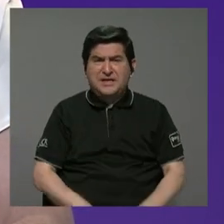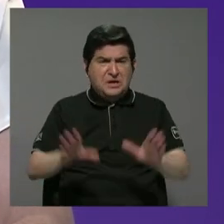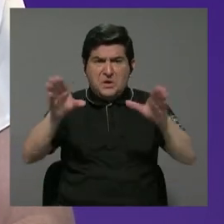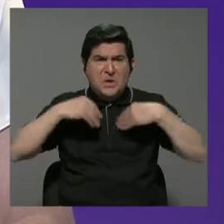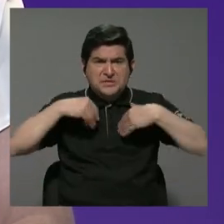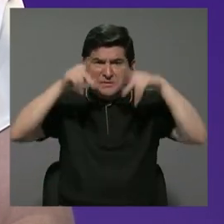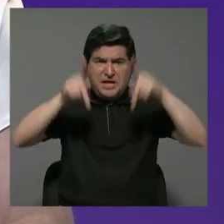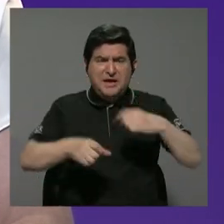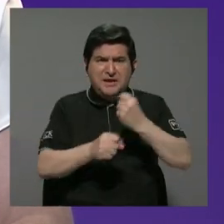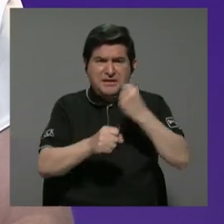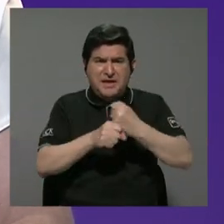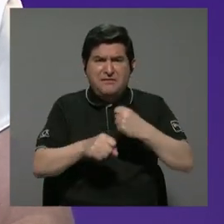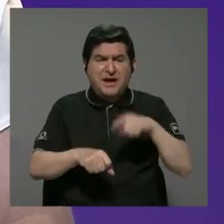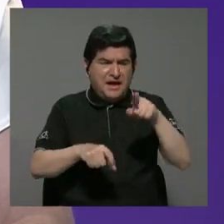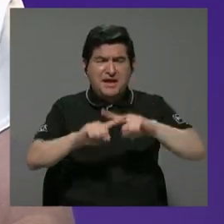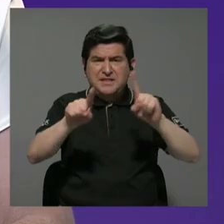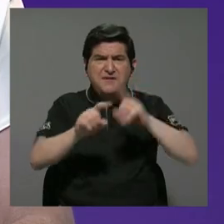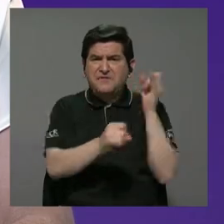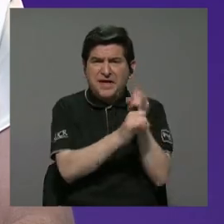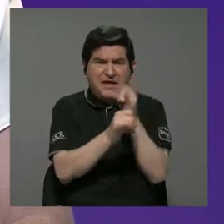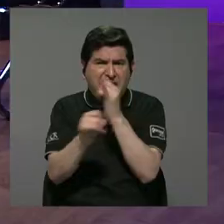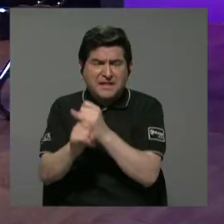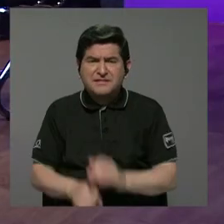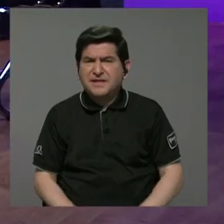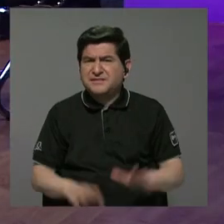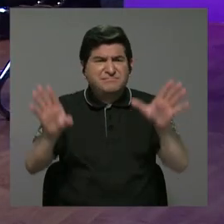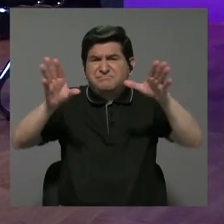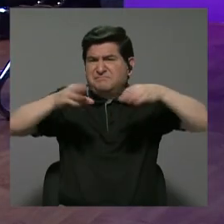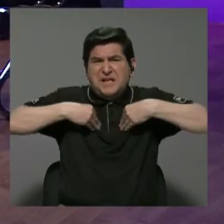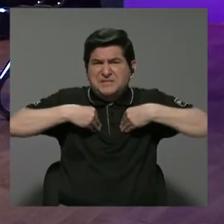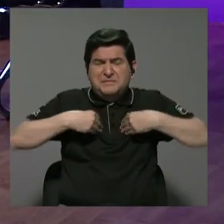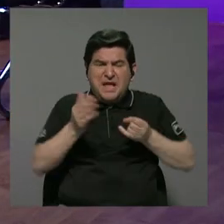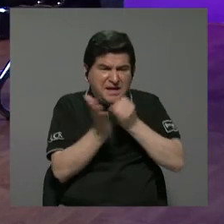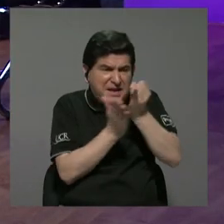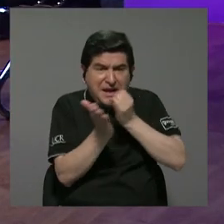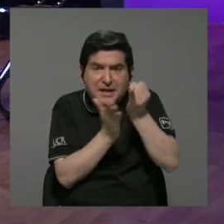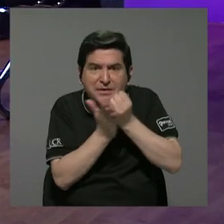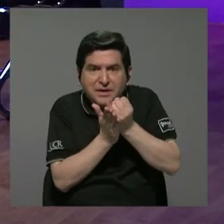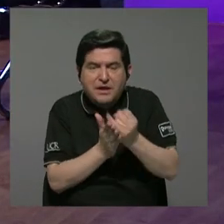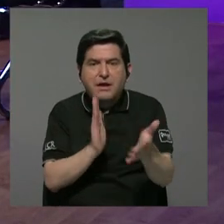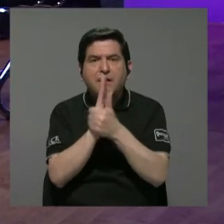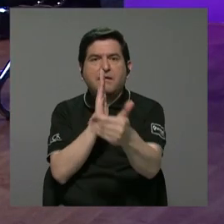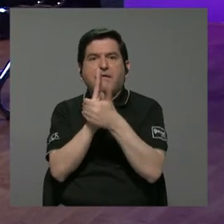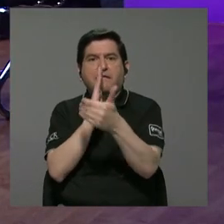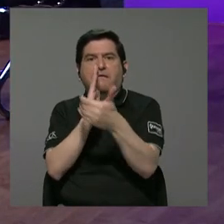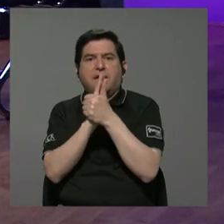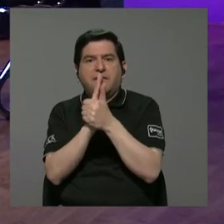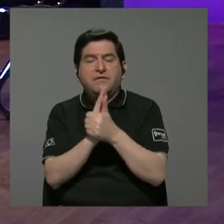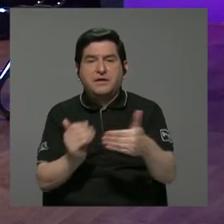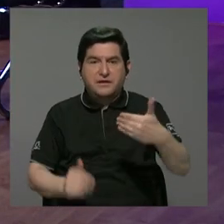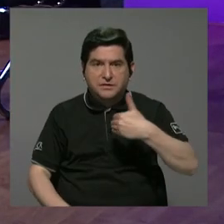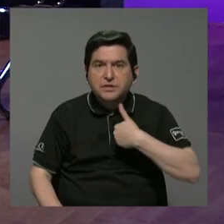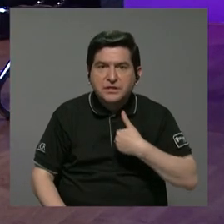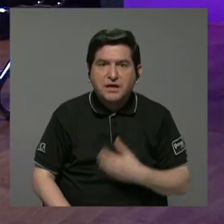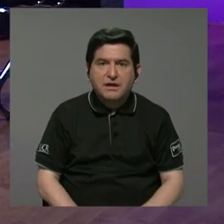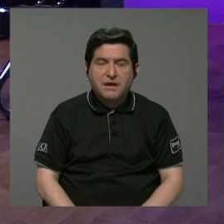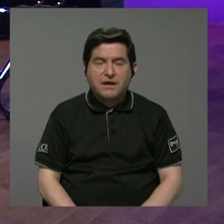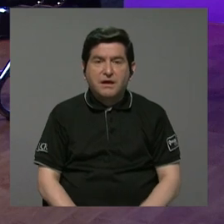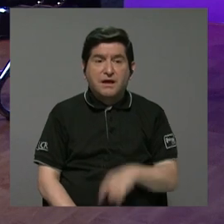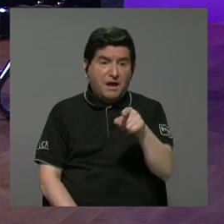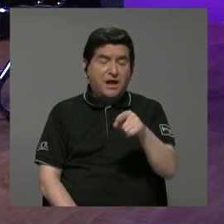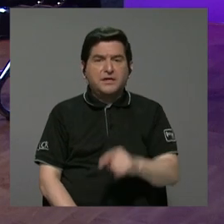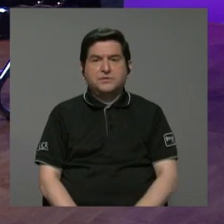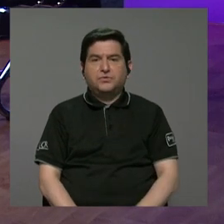las personas que trabajan en estas instituciones, desconocer la investigación y las capacidades que tienen, es realmente